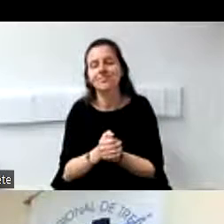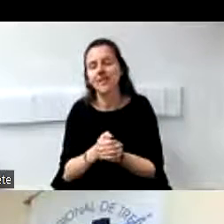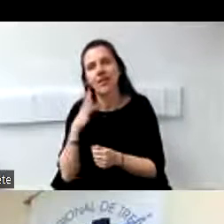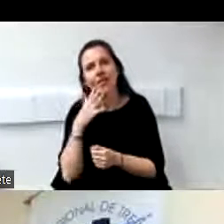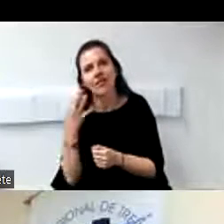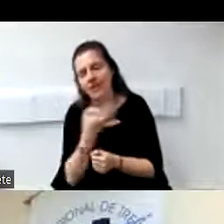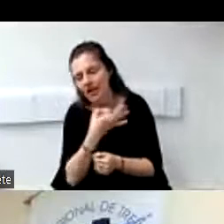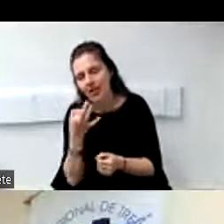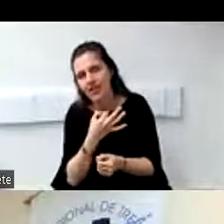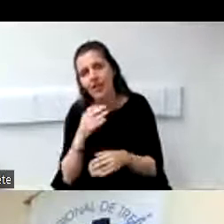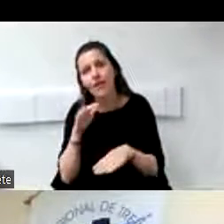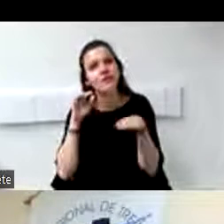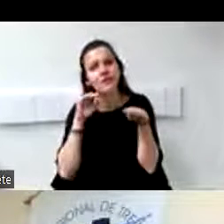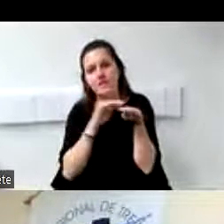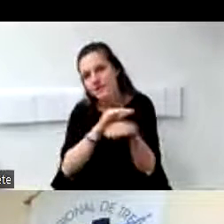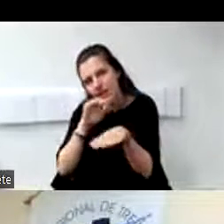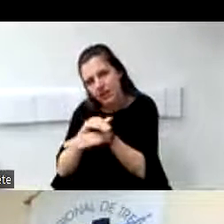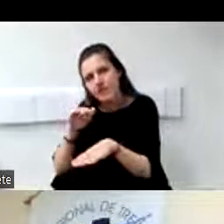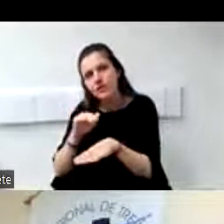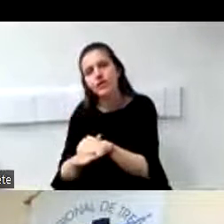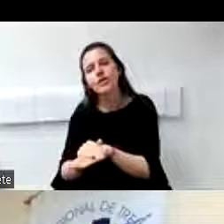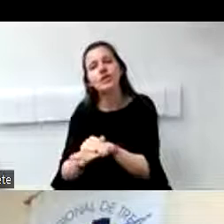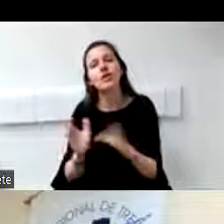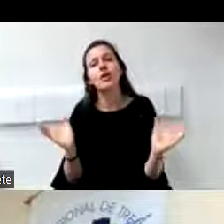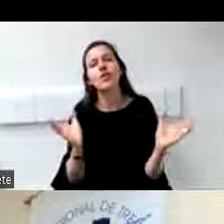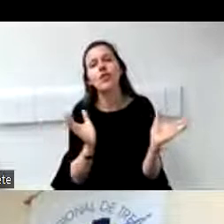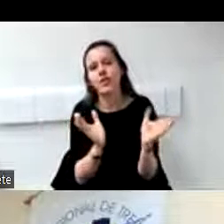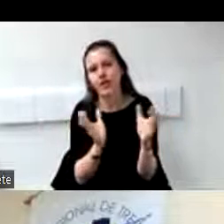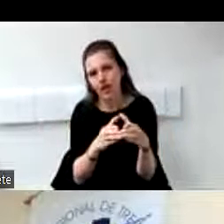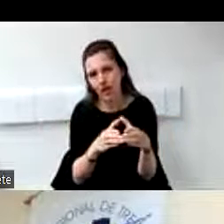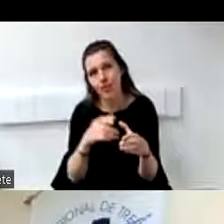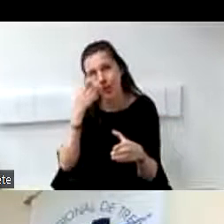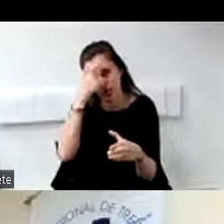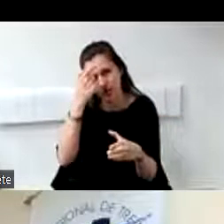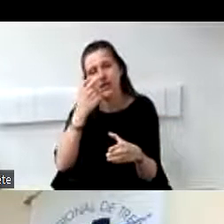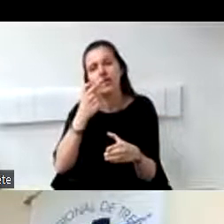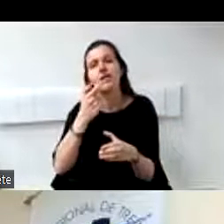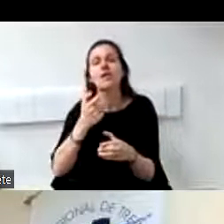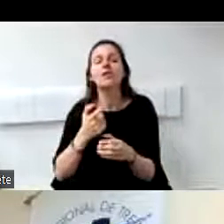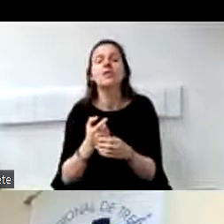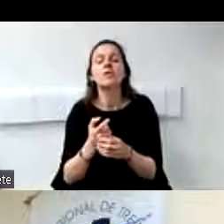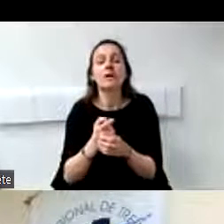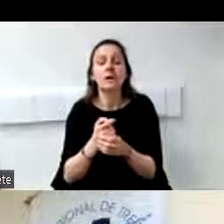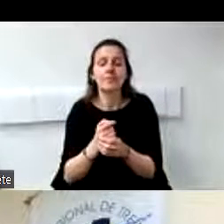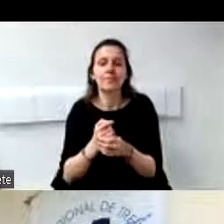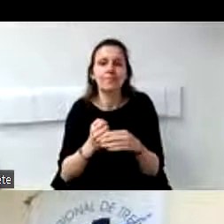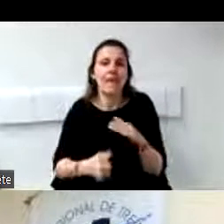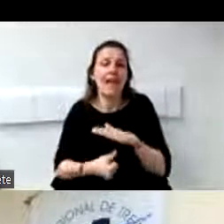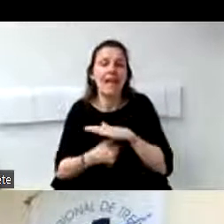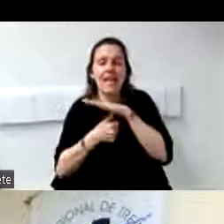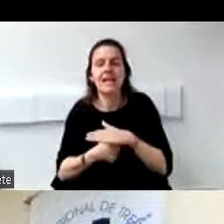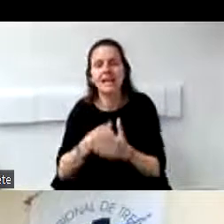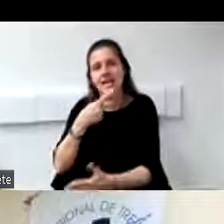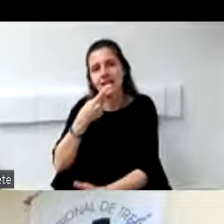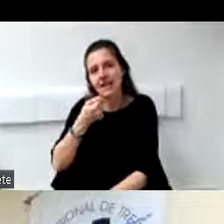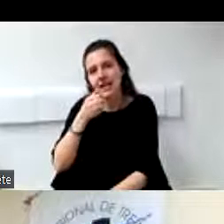equipos técnicos liderados por Karen Sass, en el MIDES, el equipo